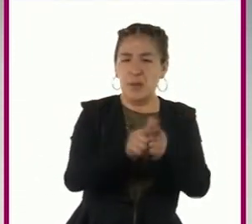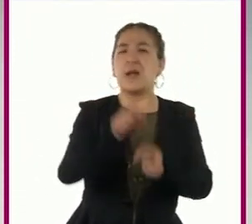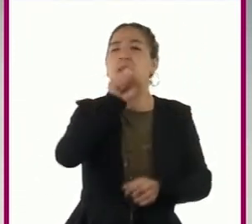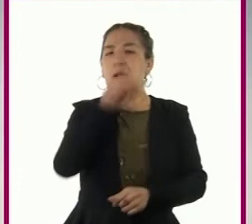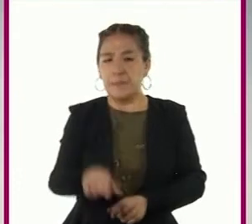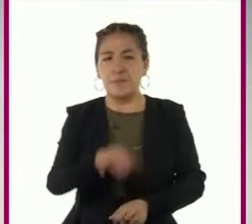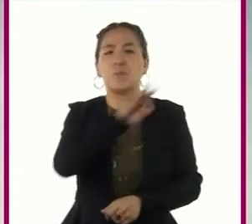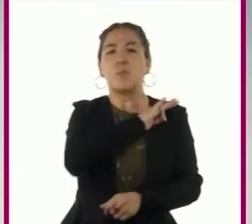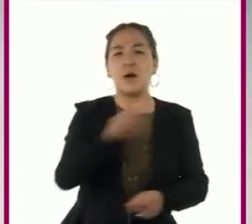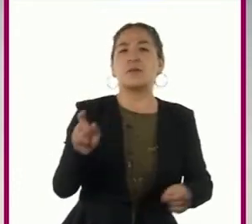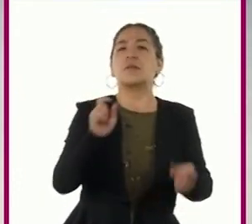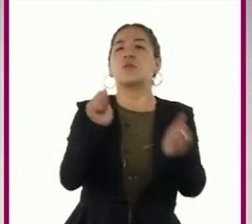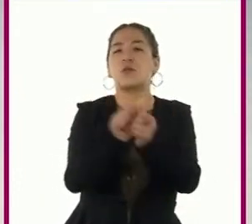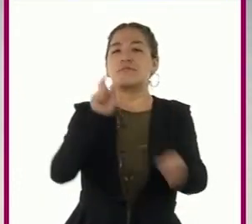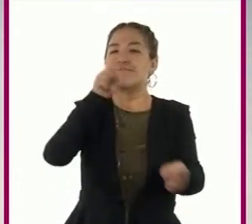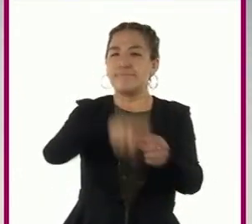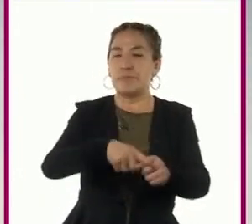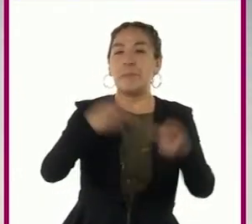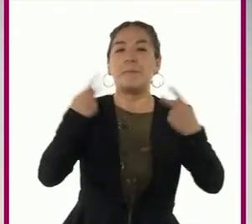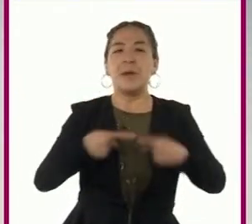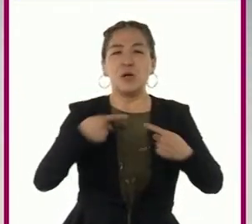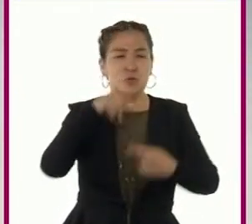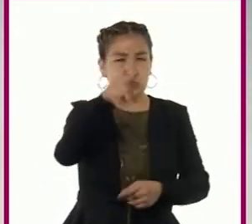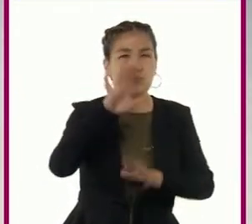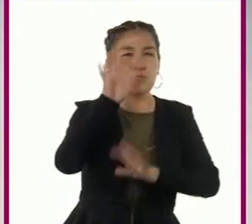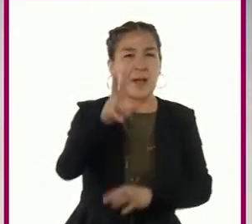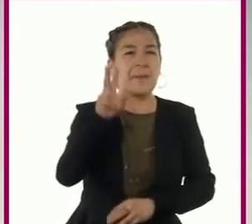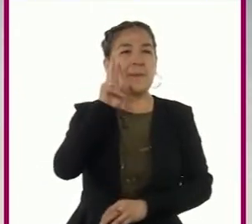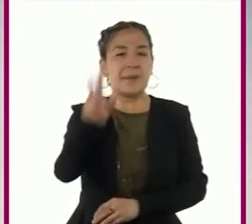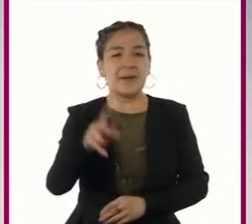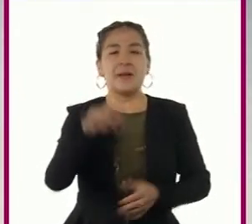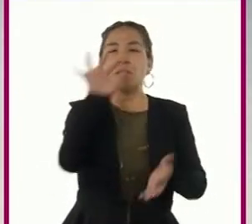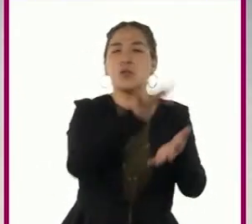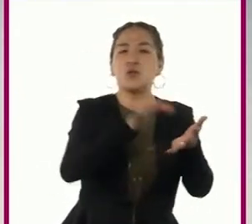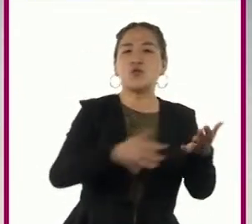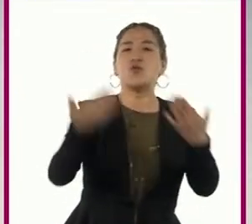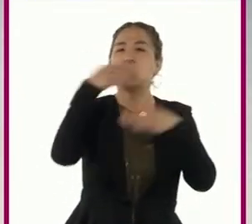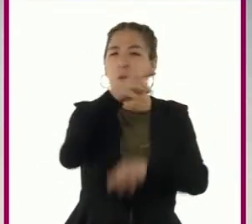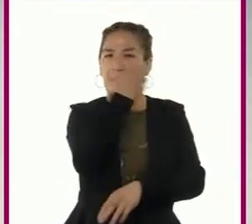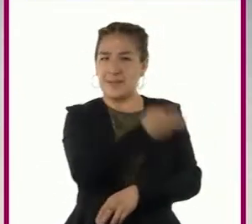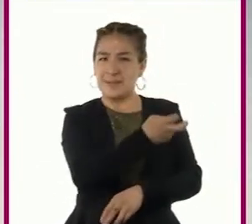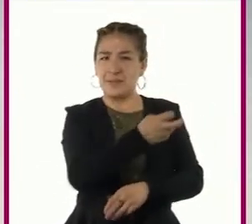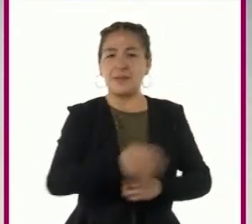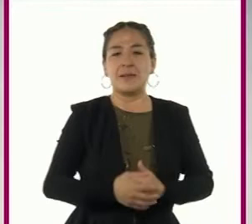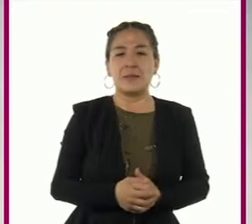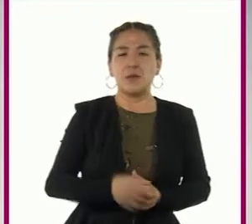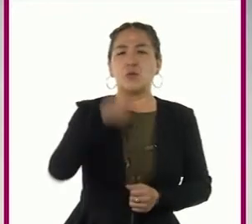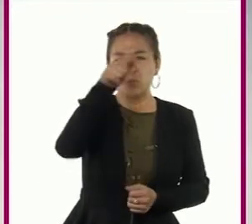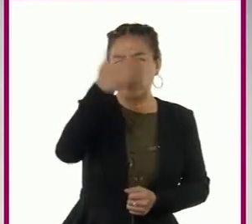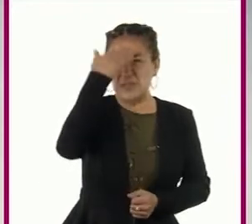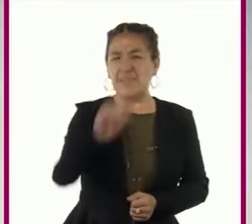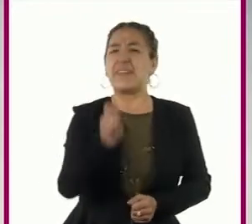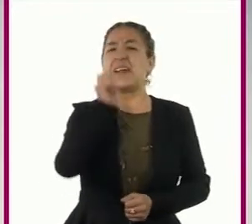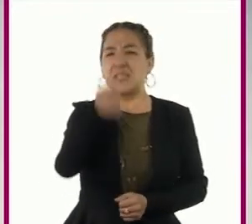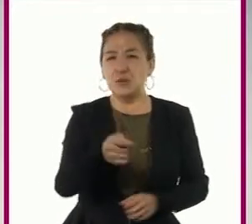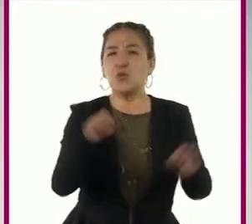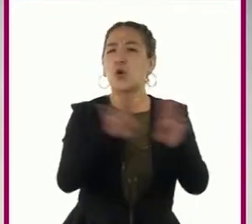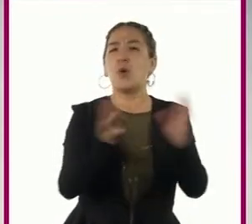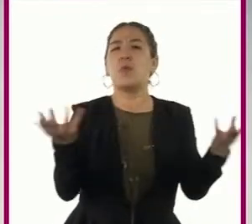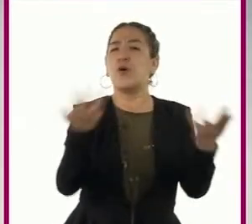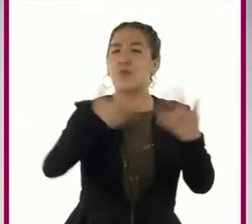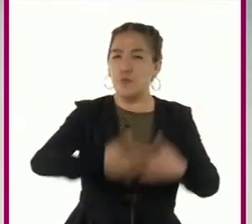vinculan con la sociedad. ¿Han oído o leído acerca de ellos? ¿Saben qué son y cómo